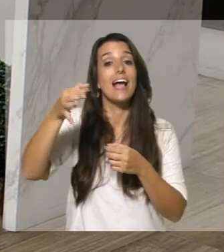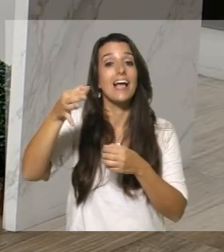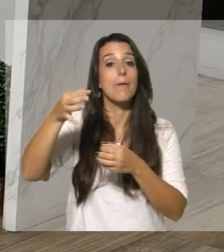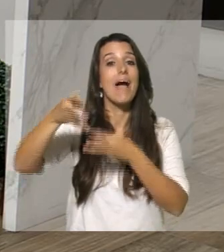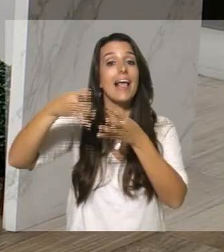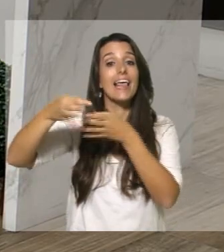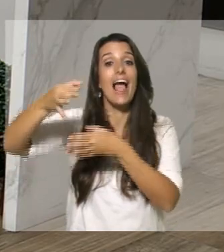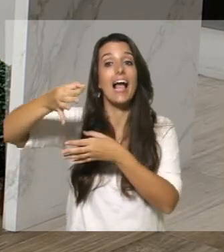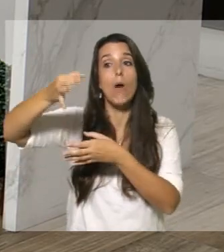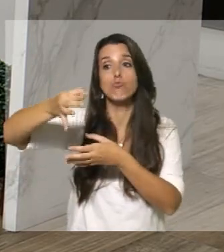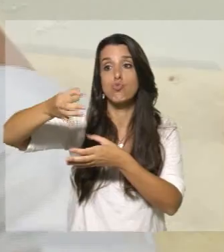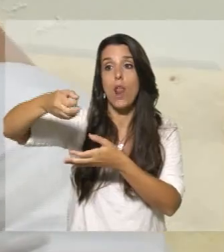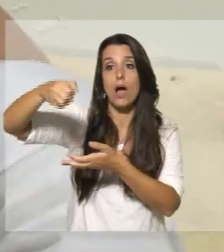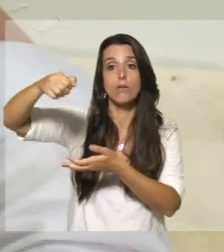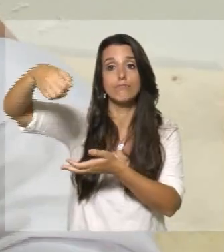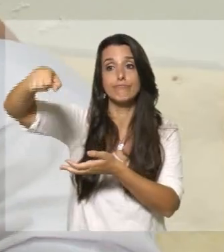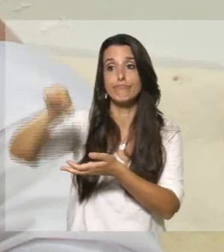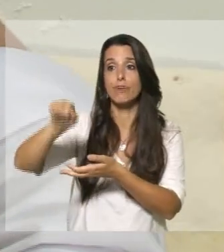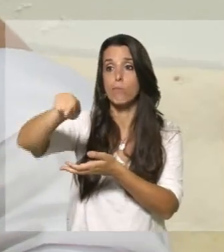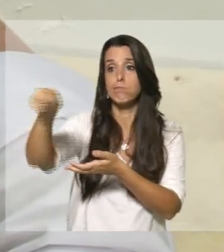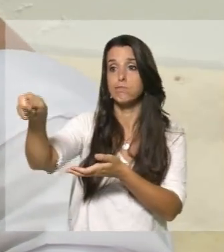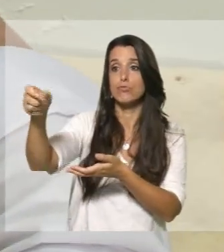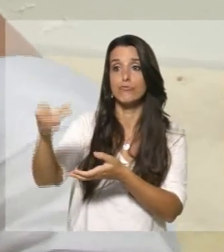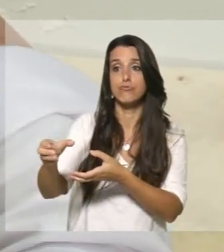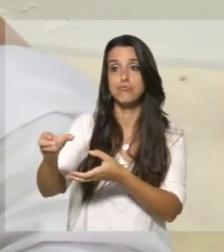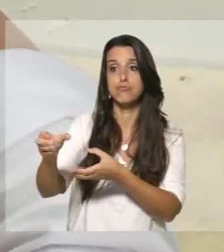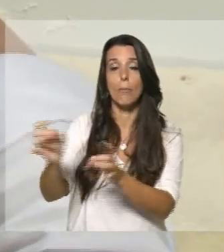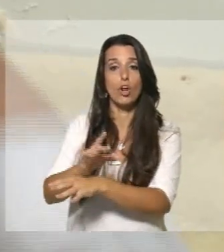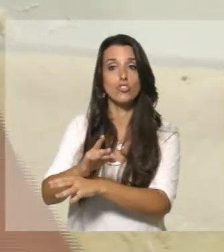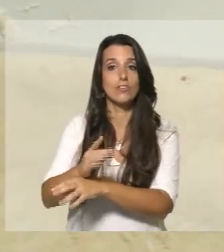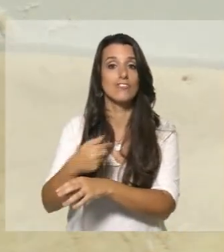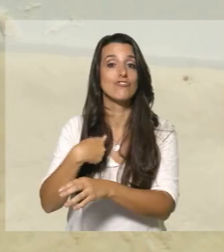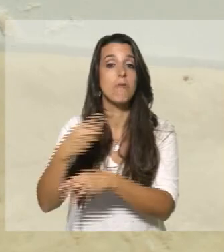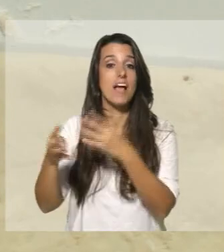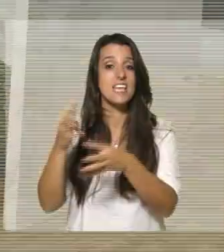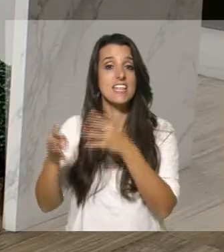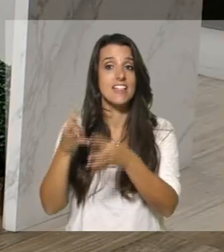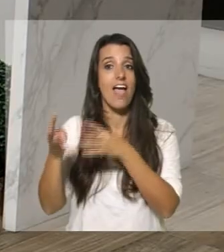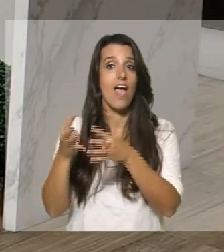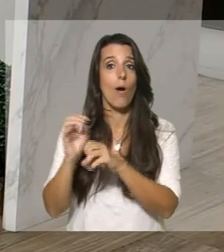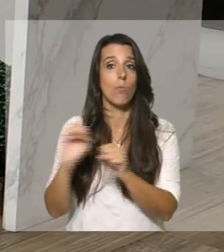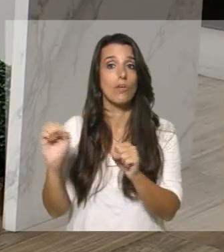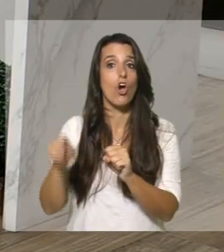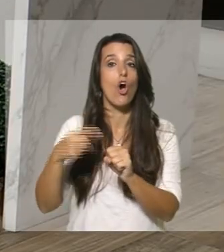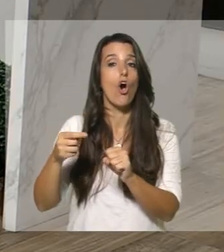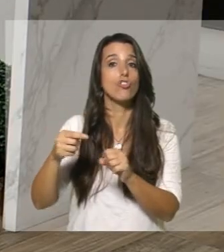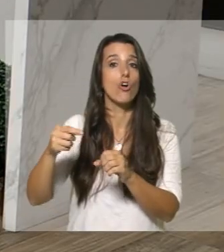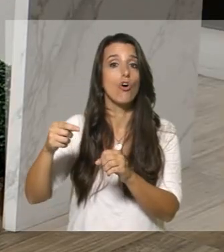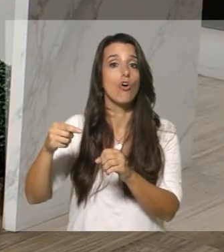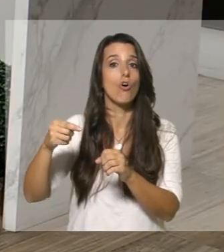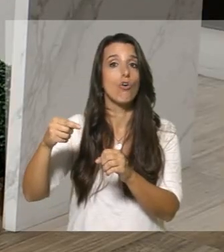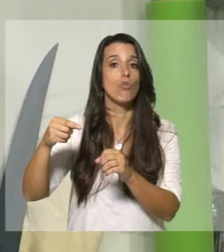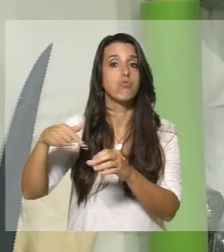se lo hace en la casa. Yo es el café con leche y tengo la maquinita esa que lo... Sí. ¿Viste que como que se bate? A lo